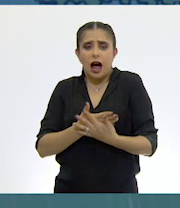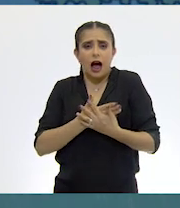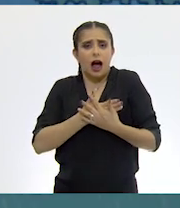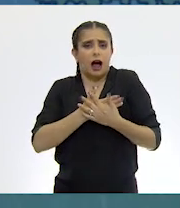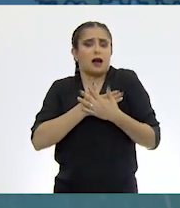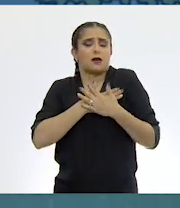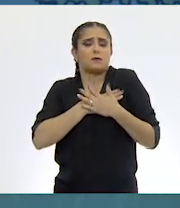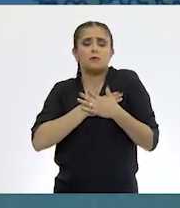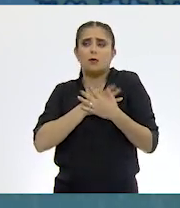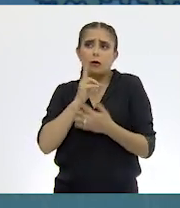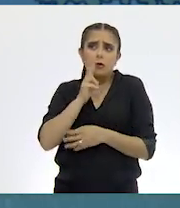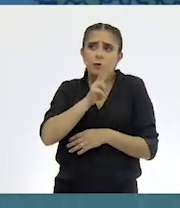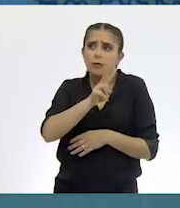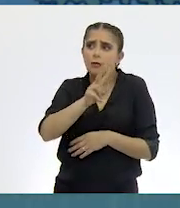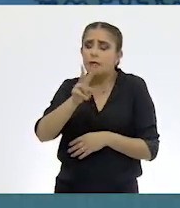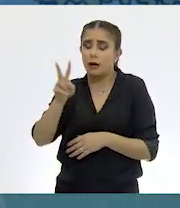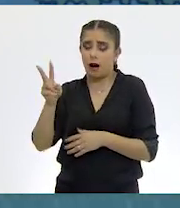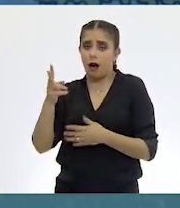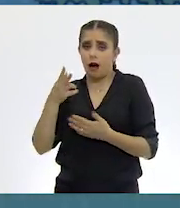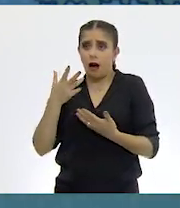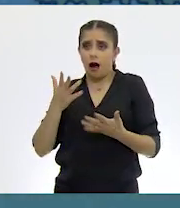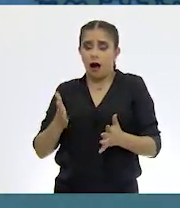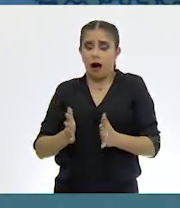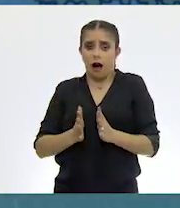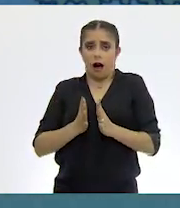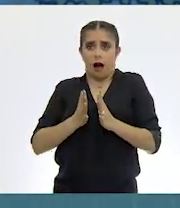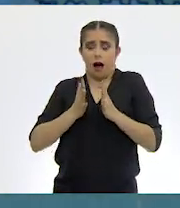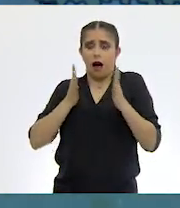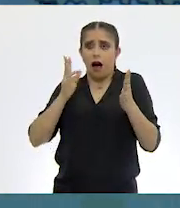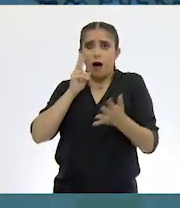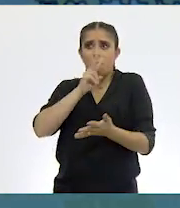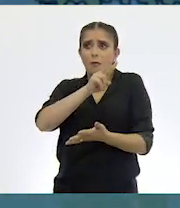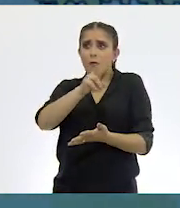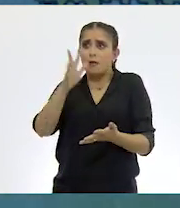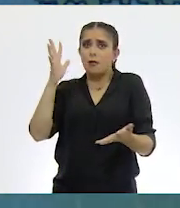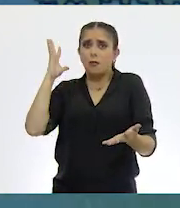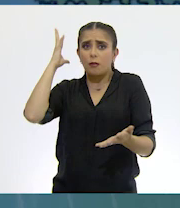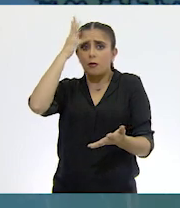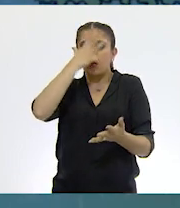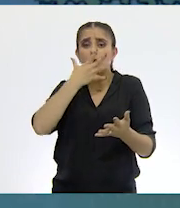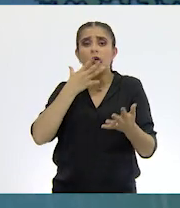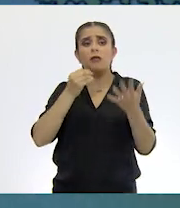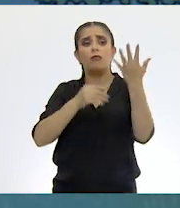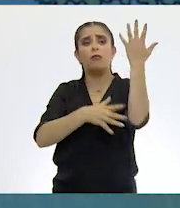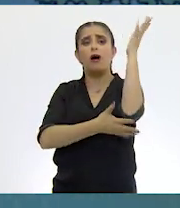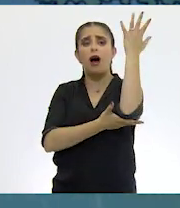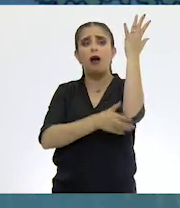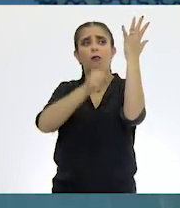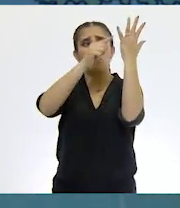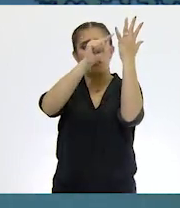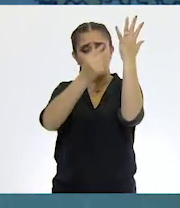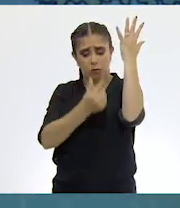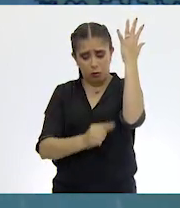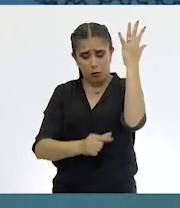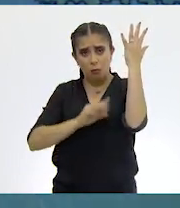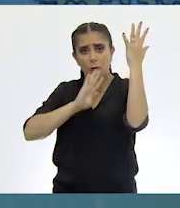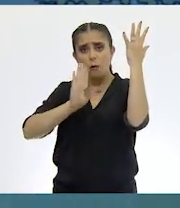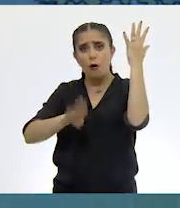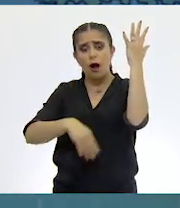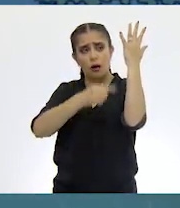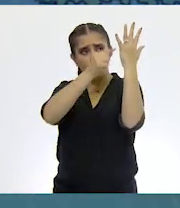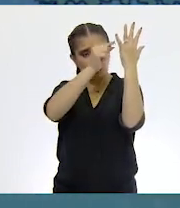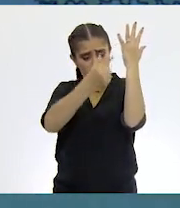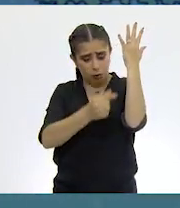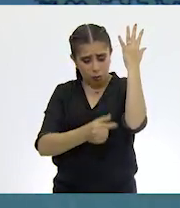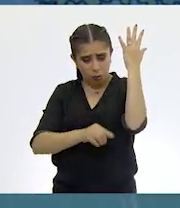ensimismados, absorto en la creación y muerte de sus hojas. A punto de caer sobre